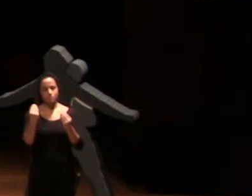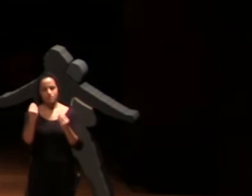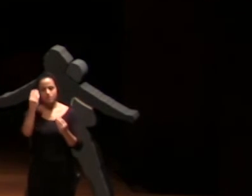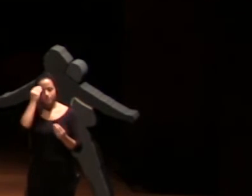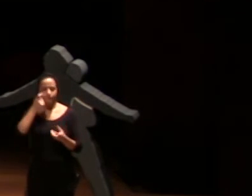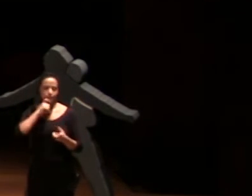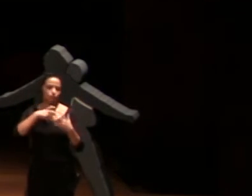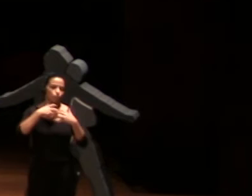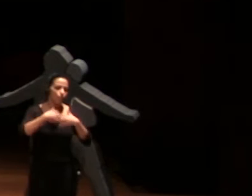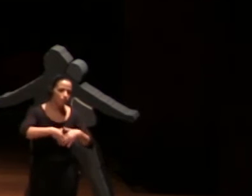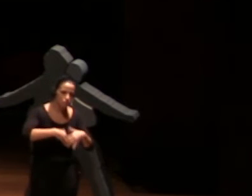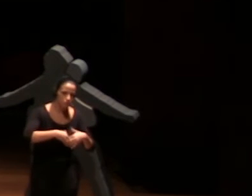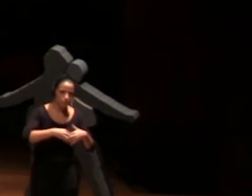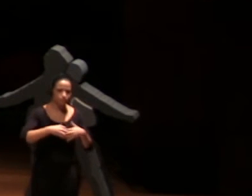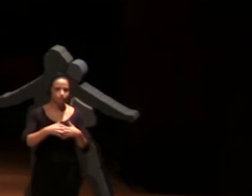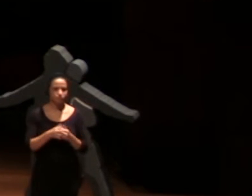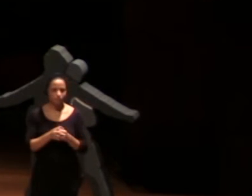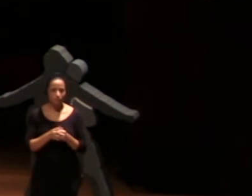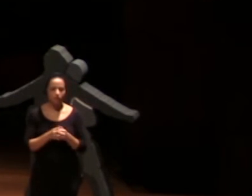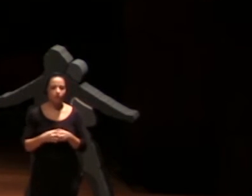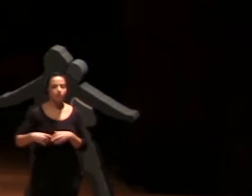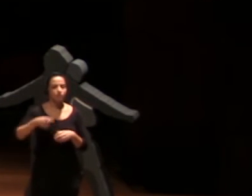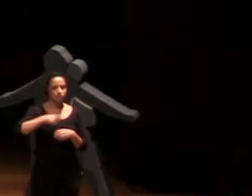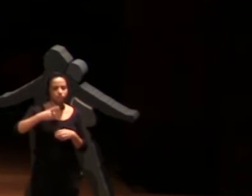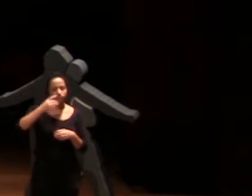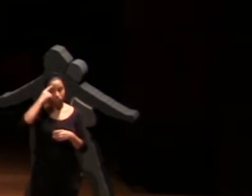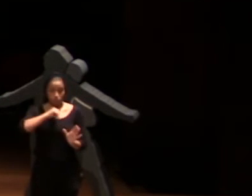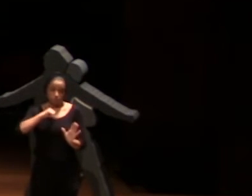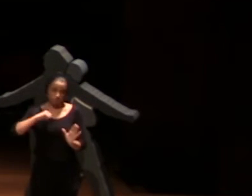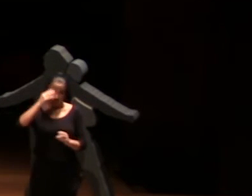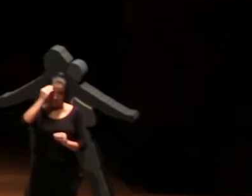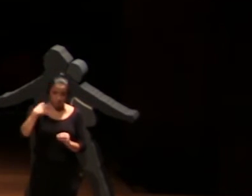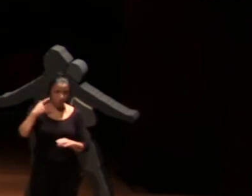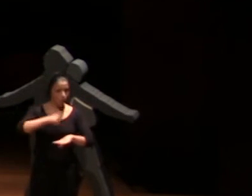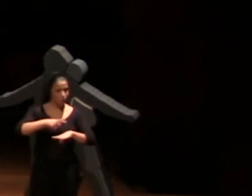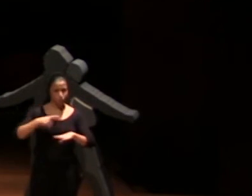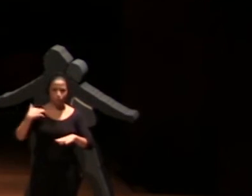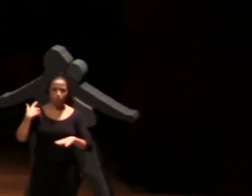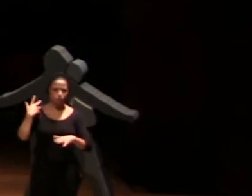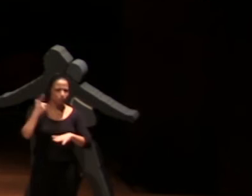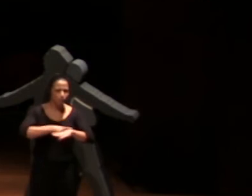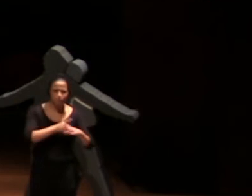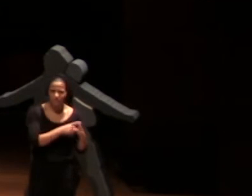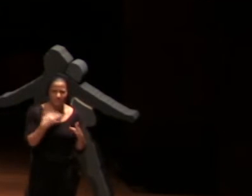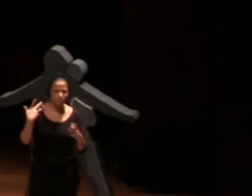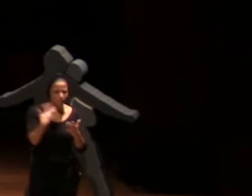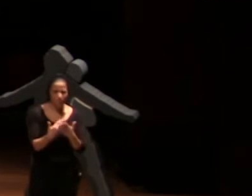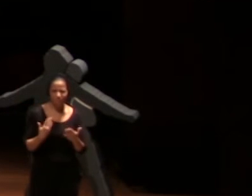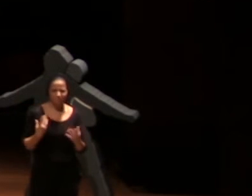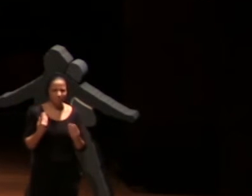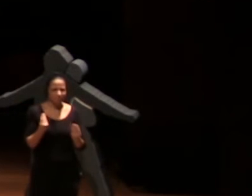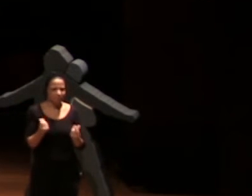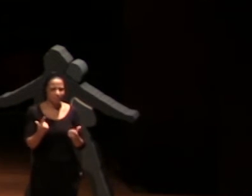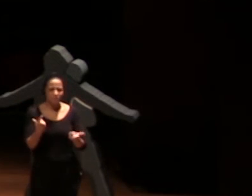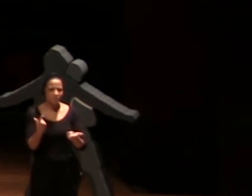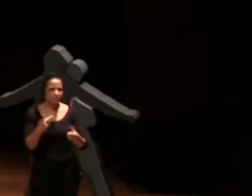función. Y probablemente, a lo mejor, yo particularmente creo que hemos perdido mucho tiempo en donde el dolor ha